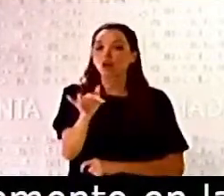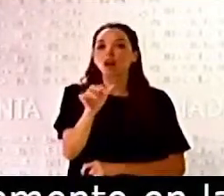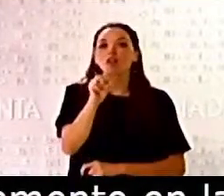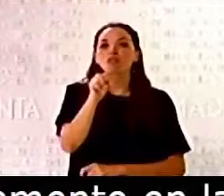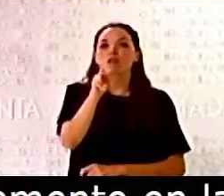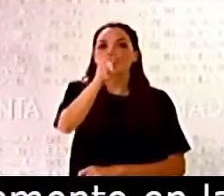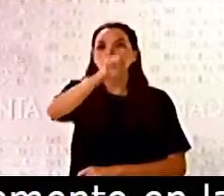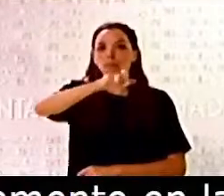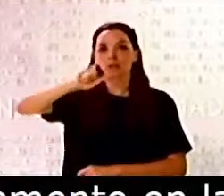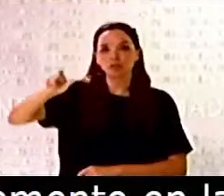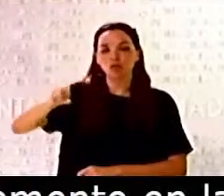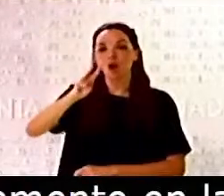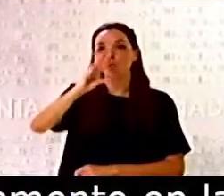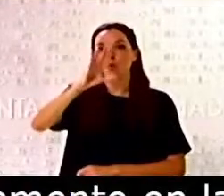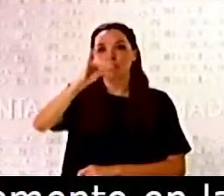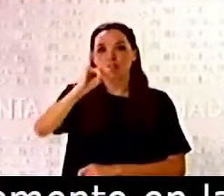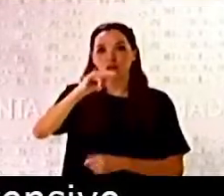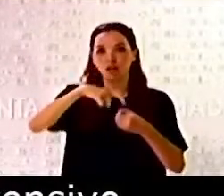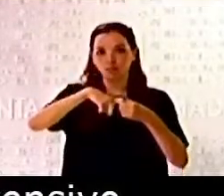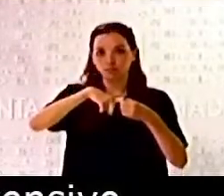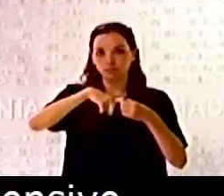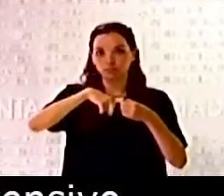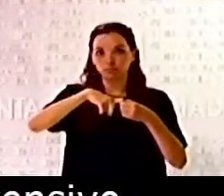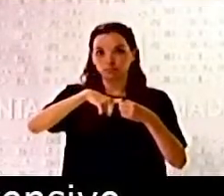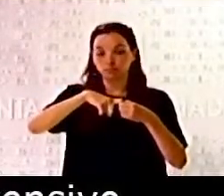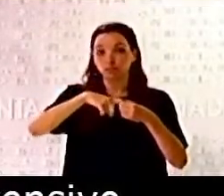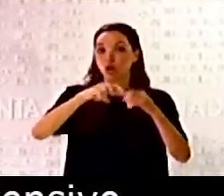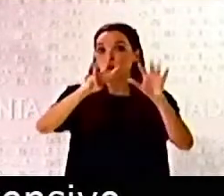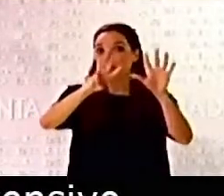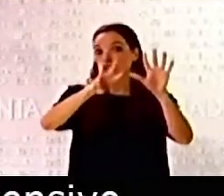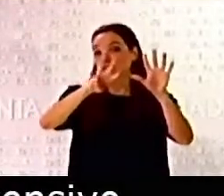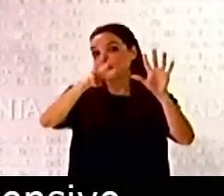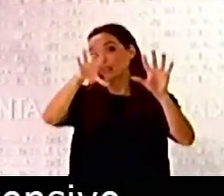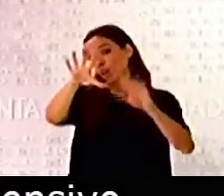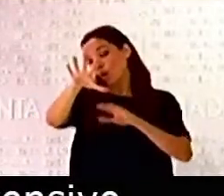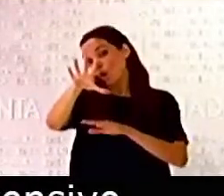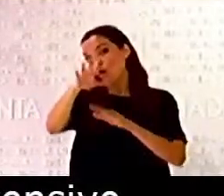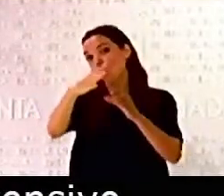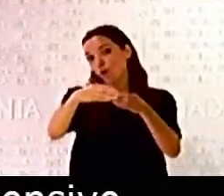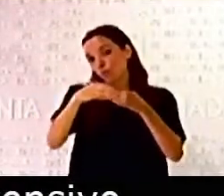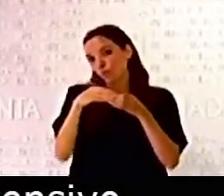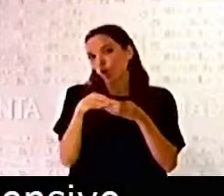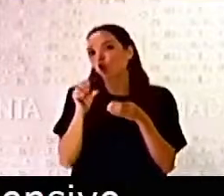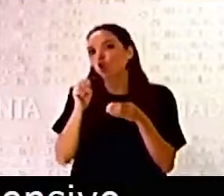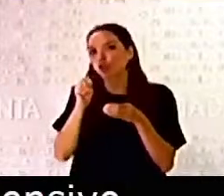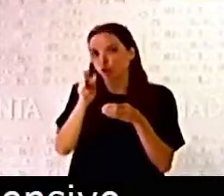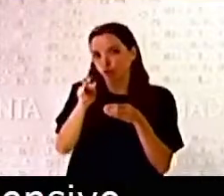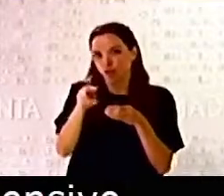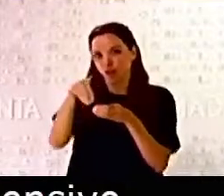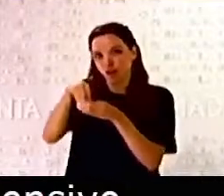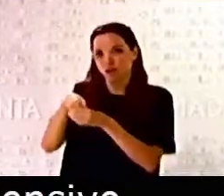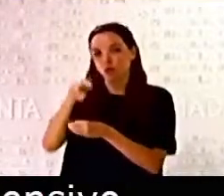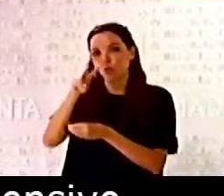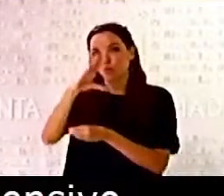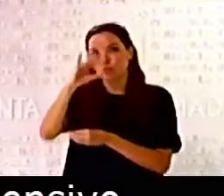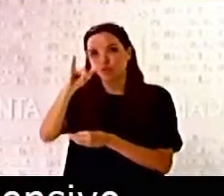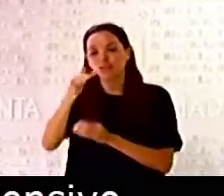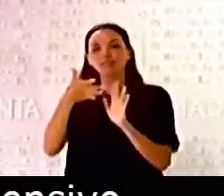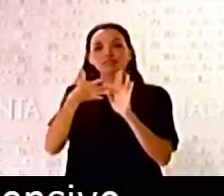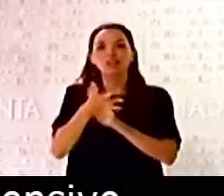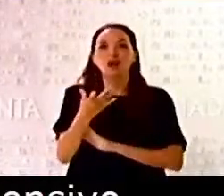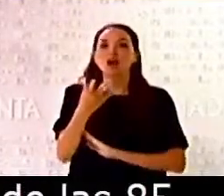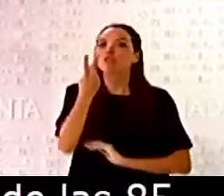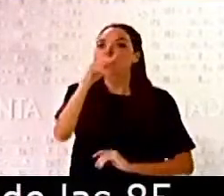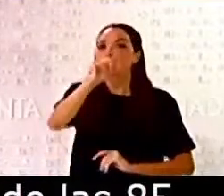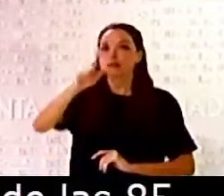ingresadas en nuestras UCI. De esas 85 personas que están ingresadas, lo que supone un incremento de 2 personas con